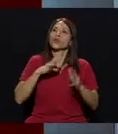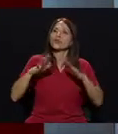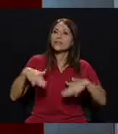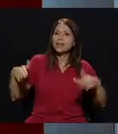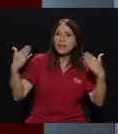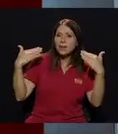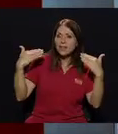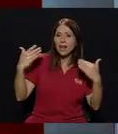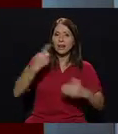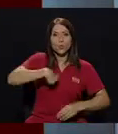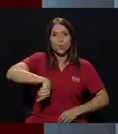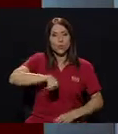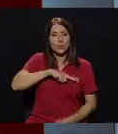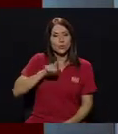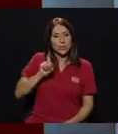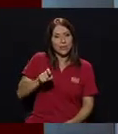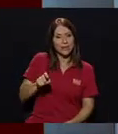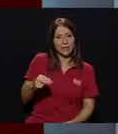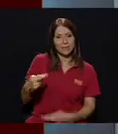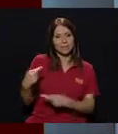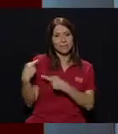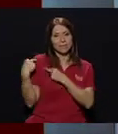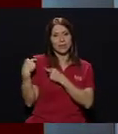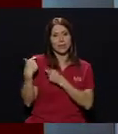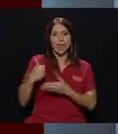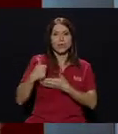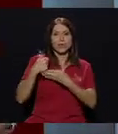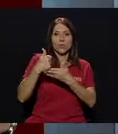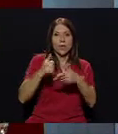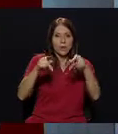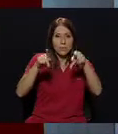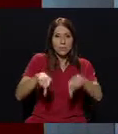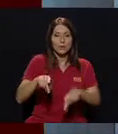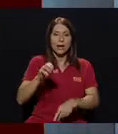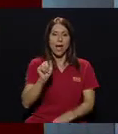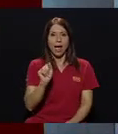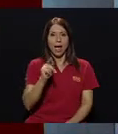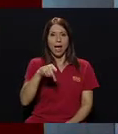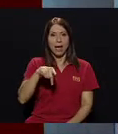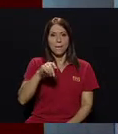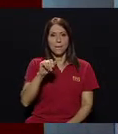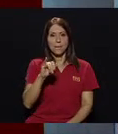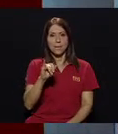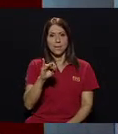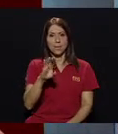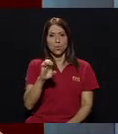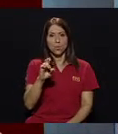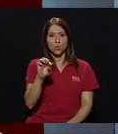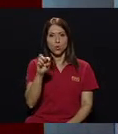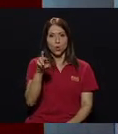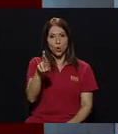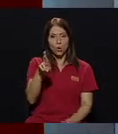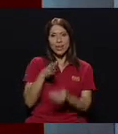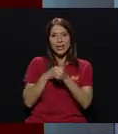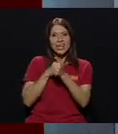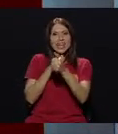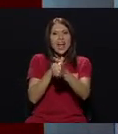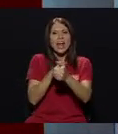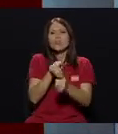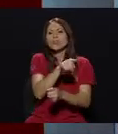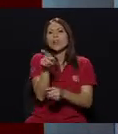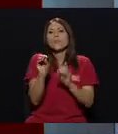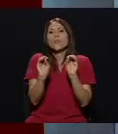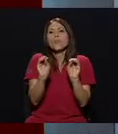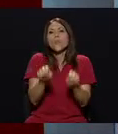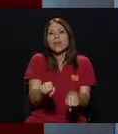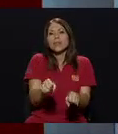climatológicas. Entonces, es nuestro deber de ayudar al apicultor, de guiarlo, digamos, cómo puede